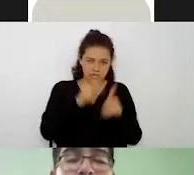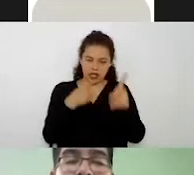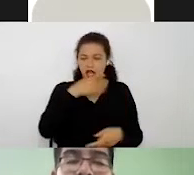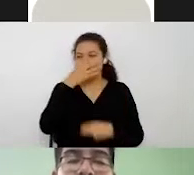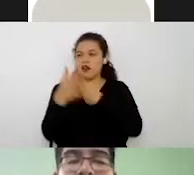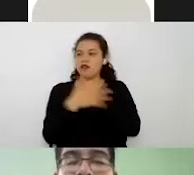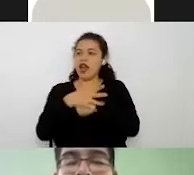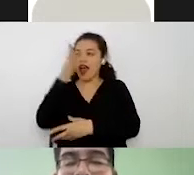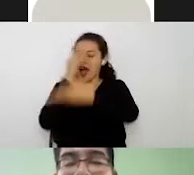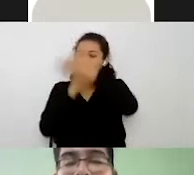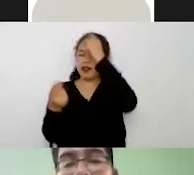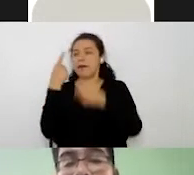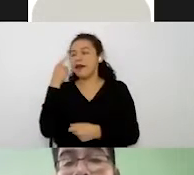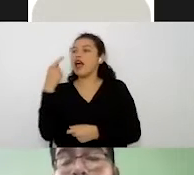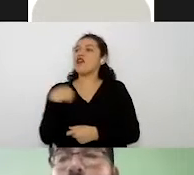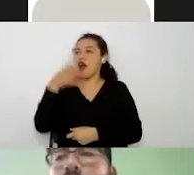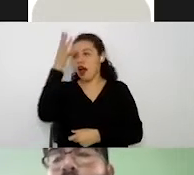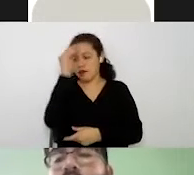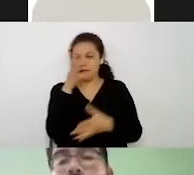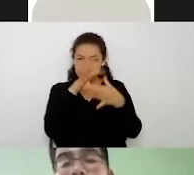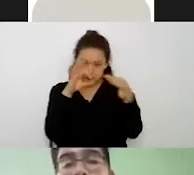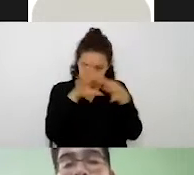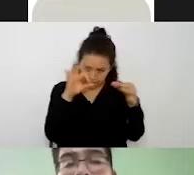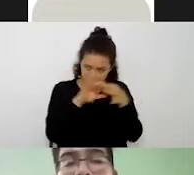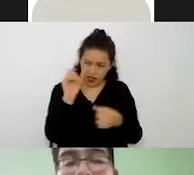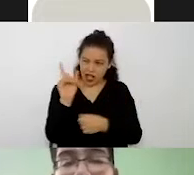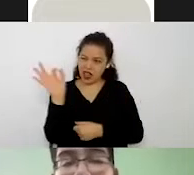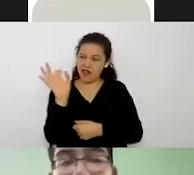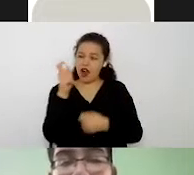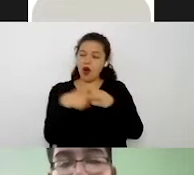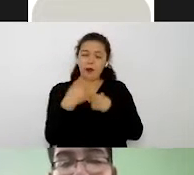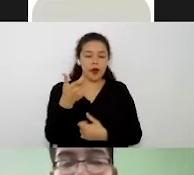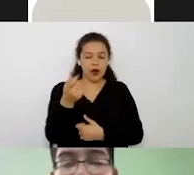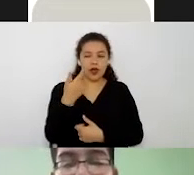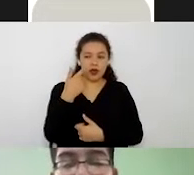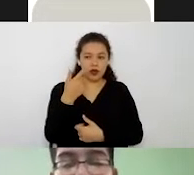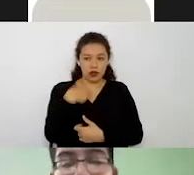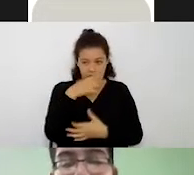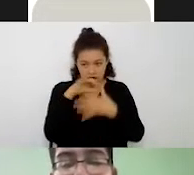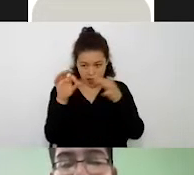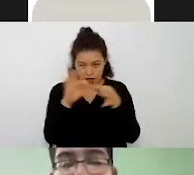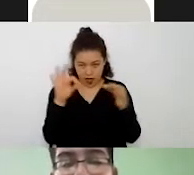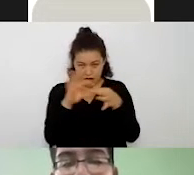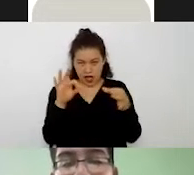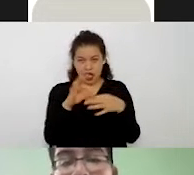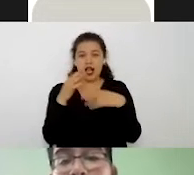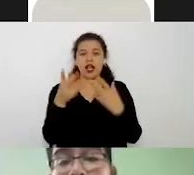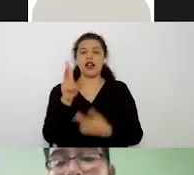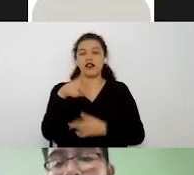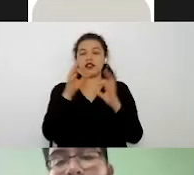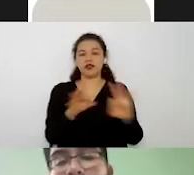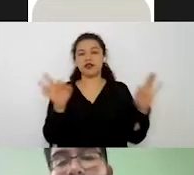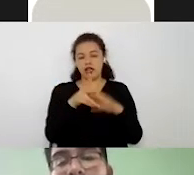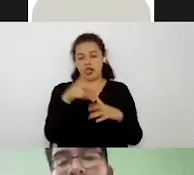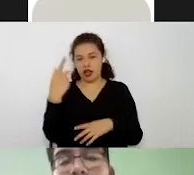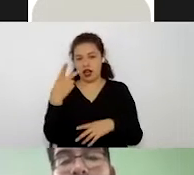algo, que aunque sea algo muy poco, porque a partir de eso es importante que esta